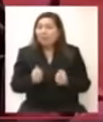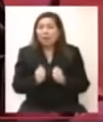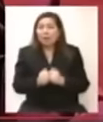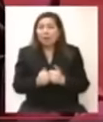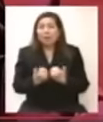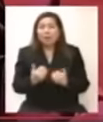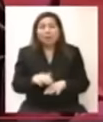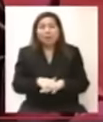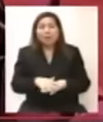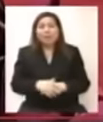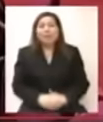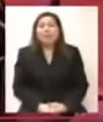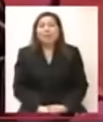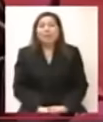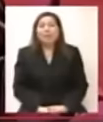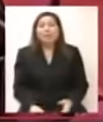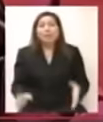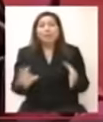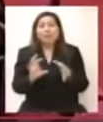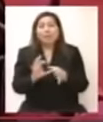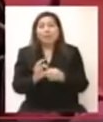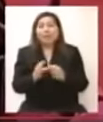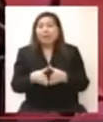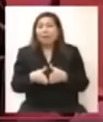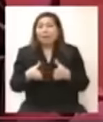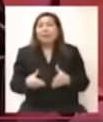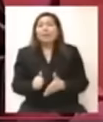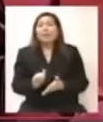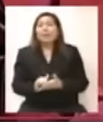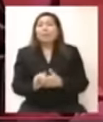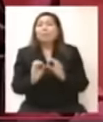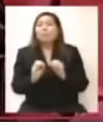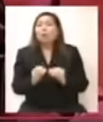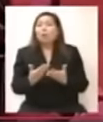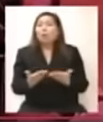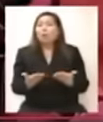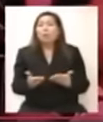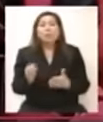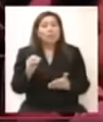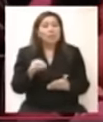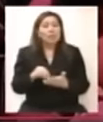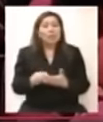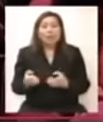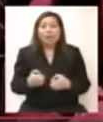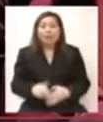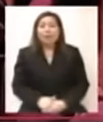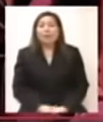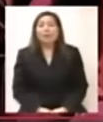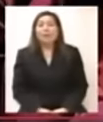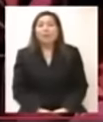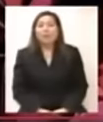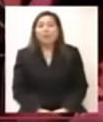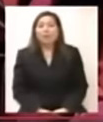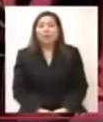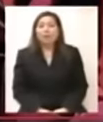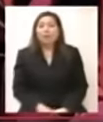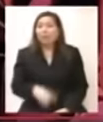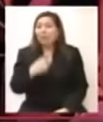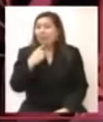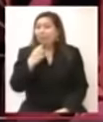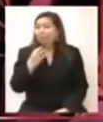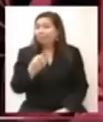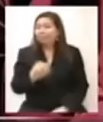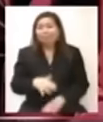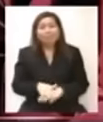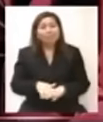con este tipo de tratados vinculos a grandes potencias que nos ponen condiciones desde el punto de vista económico No es cierto que estos